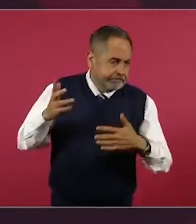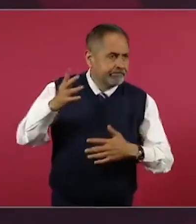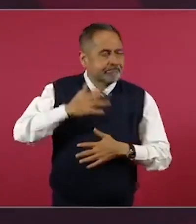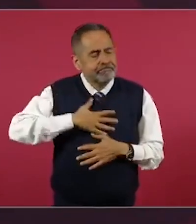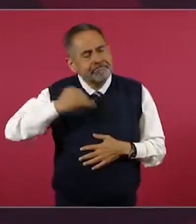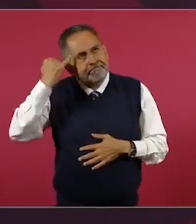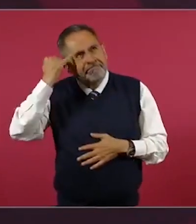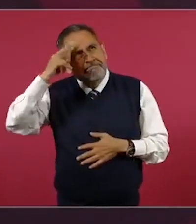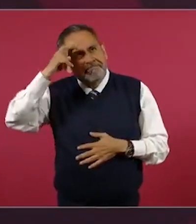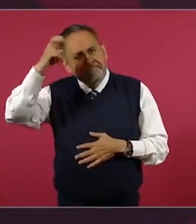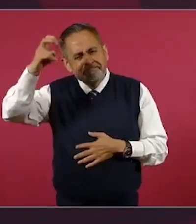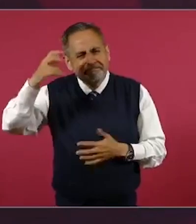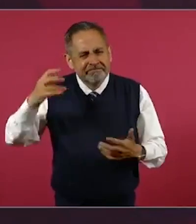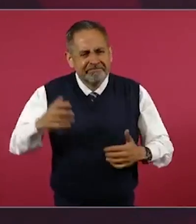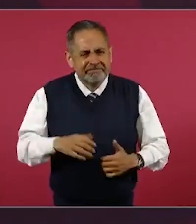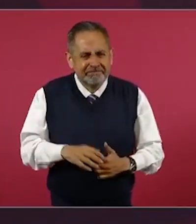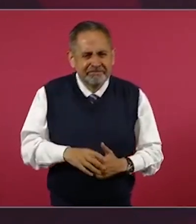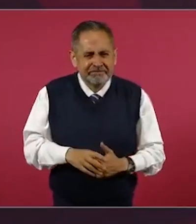yo